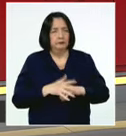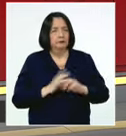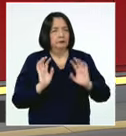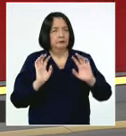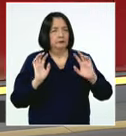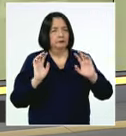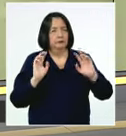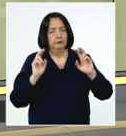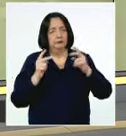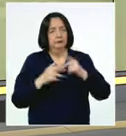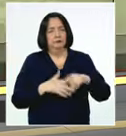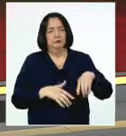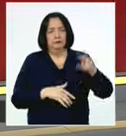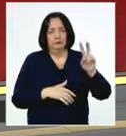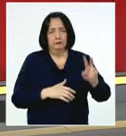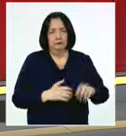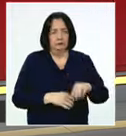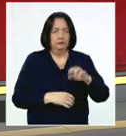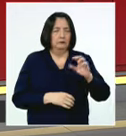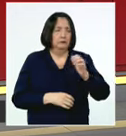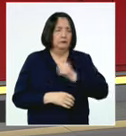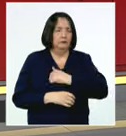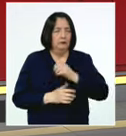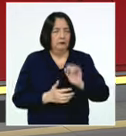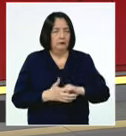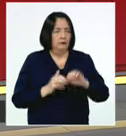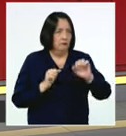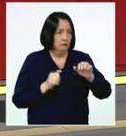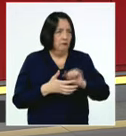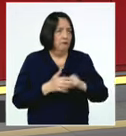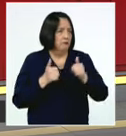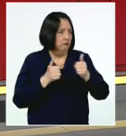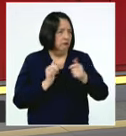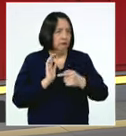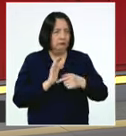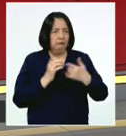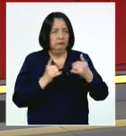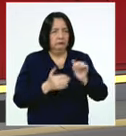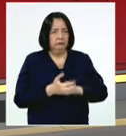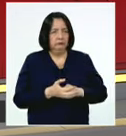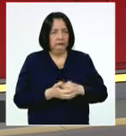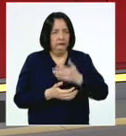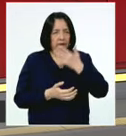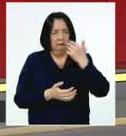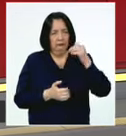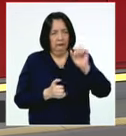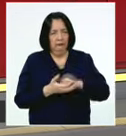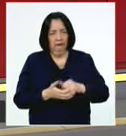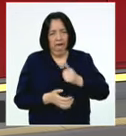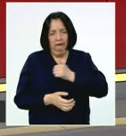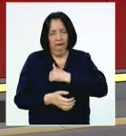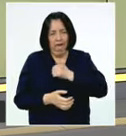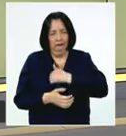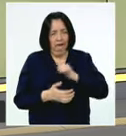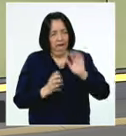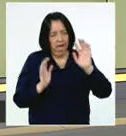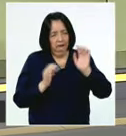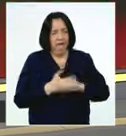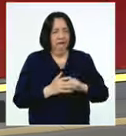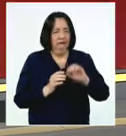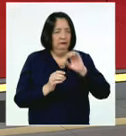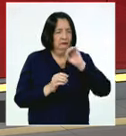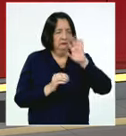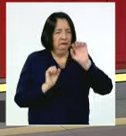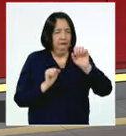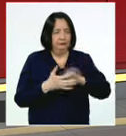de Venezuela o de Canadá. A mí me parece que Venezuela ha hecho una muy buena presentación y es mejor equipo que Canadá. Lo tendrá que